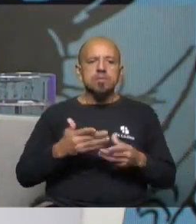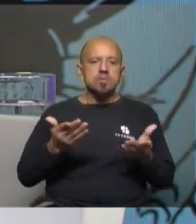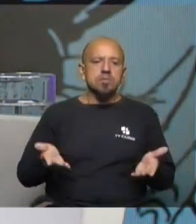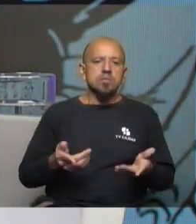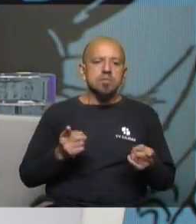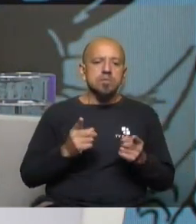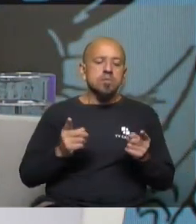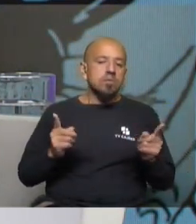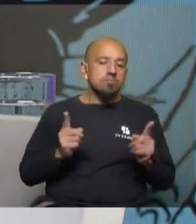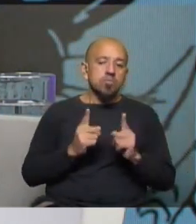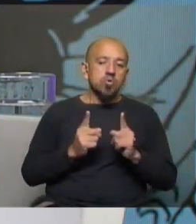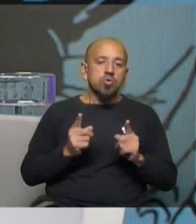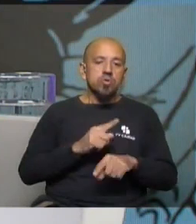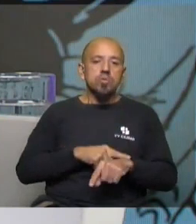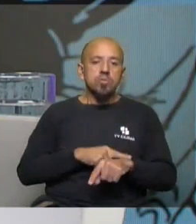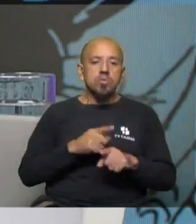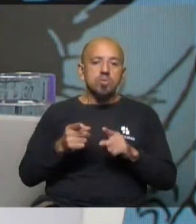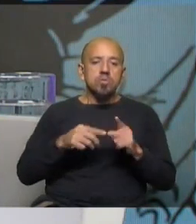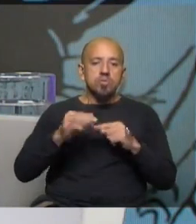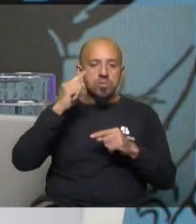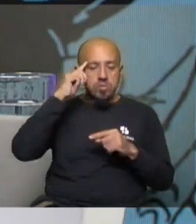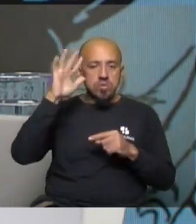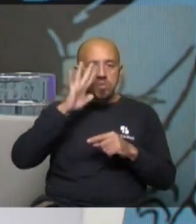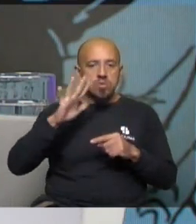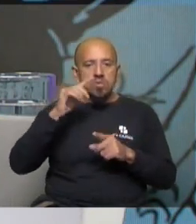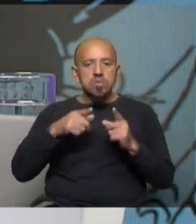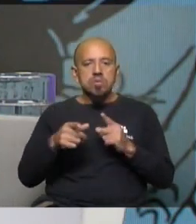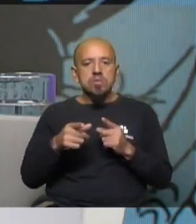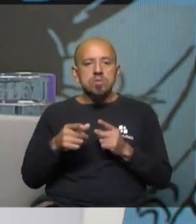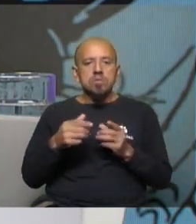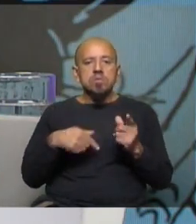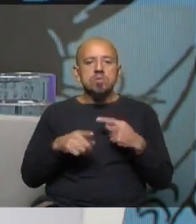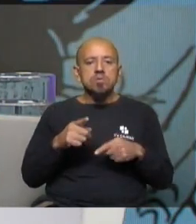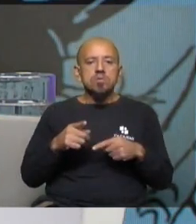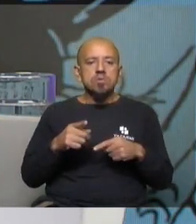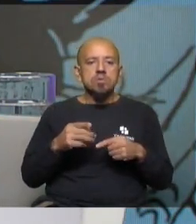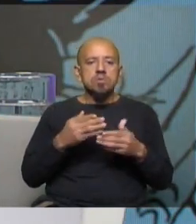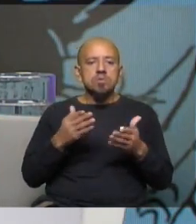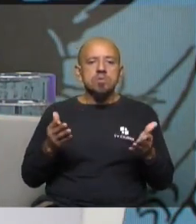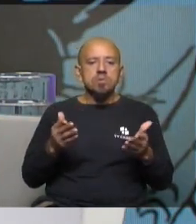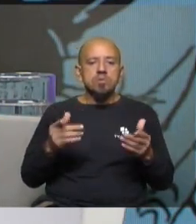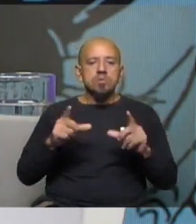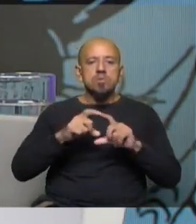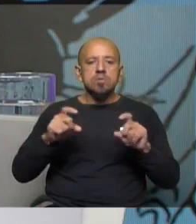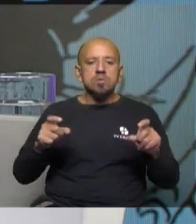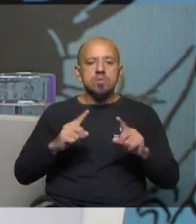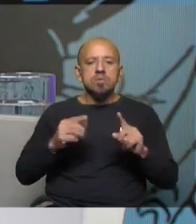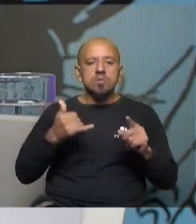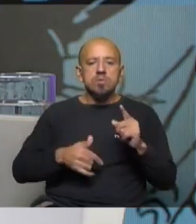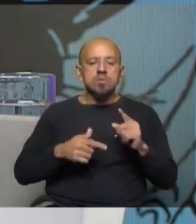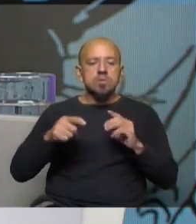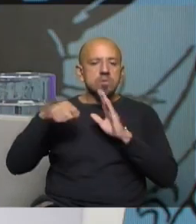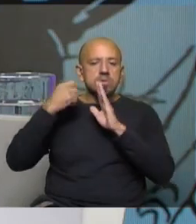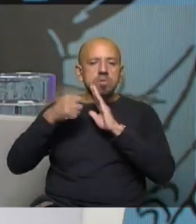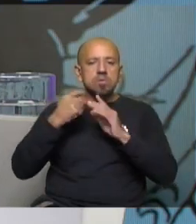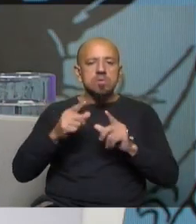una décima al segundo y vos lo llenas con tu imaginación esa cosa estática pero a la vez dividida y secuenciada en el tiempo no la tiene el cine no la tiene